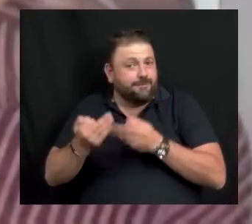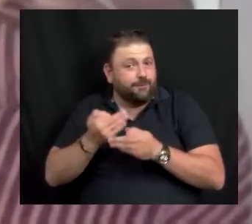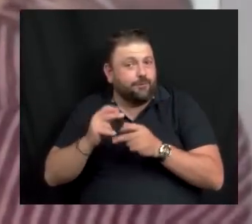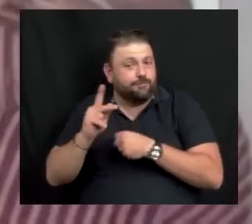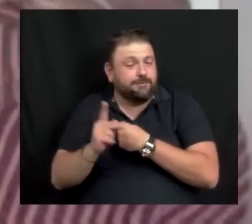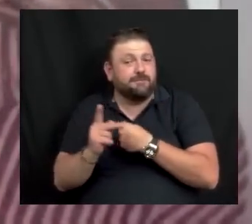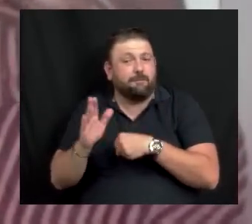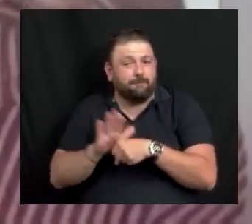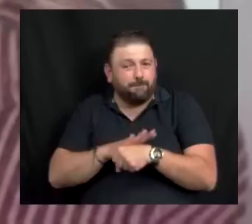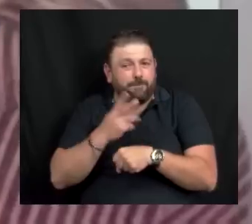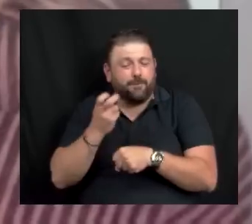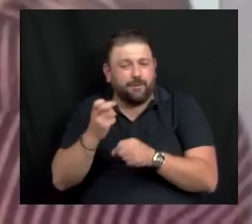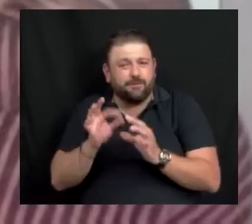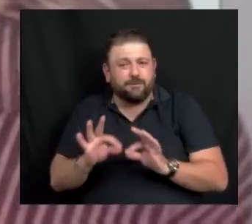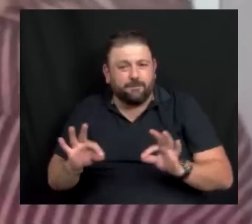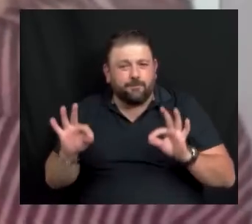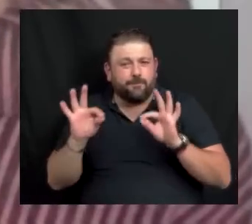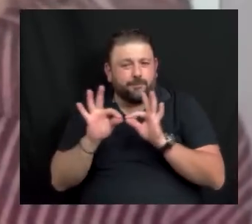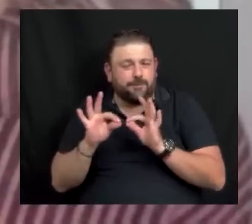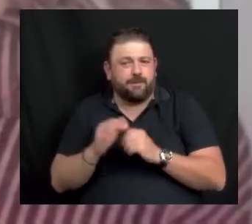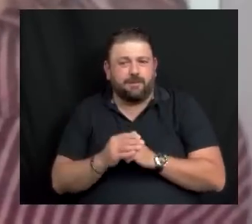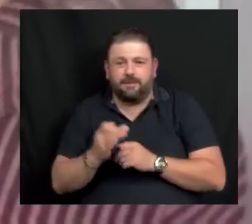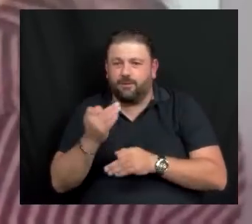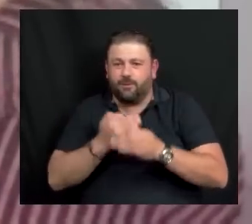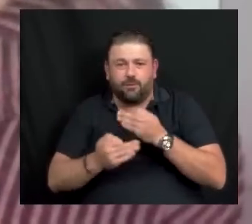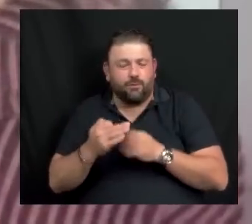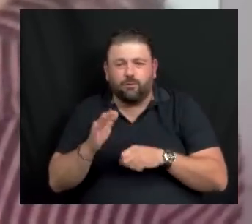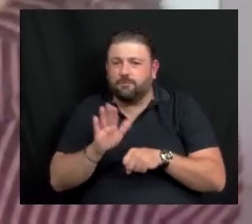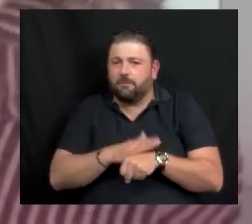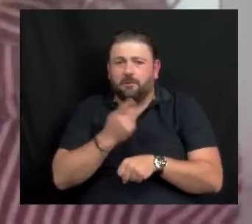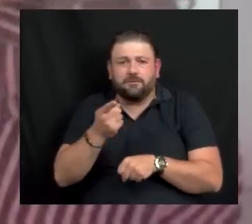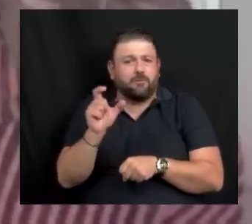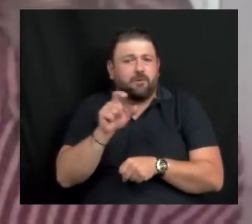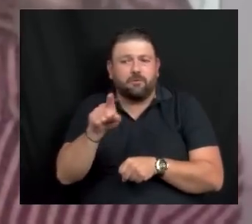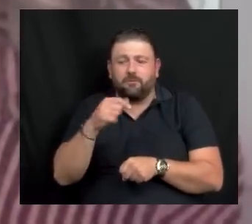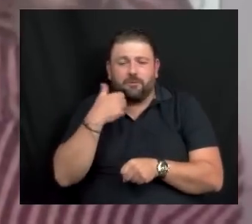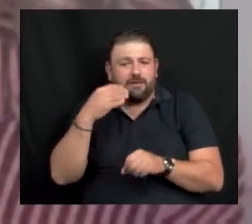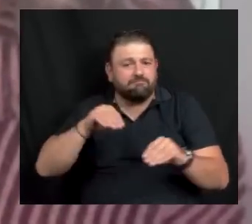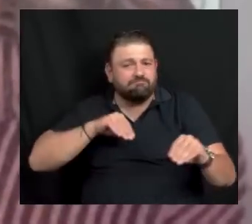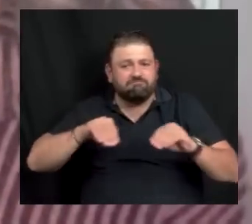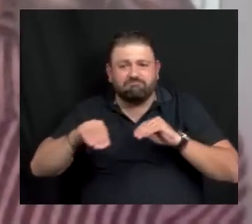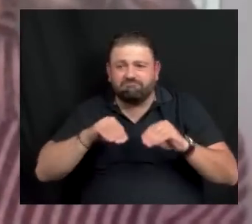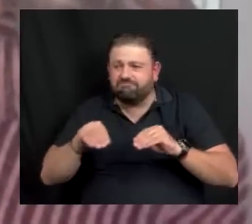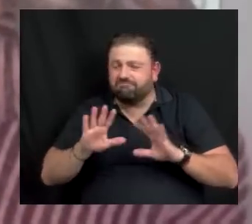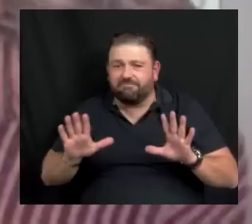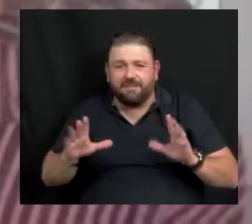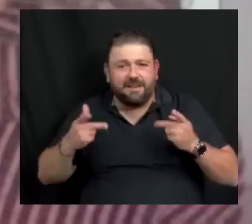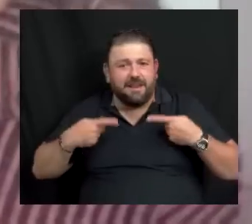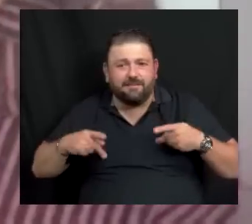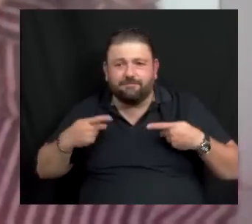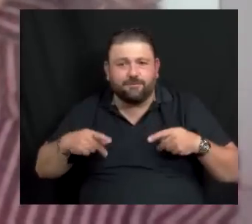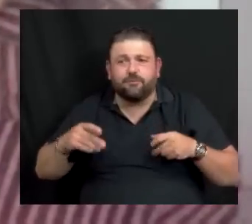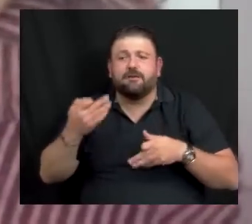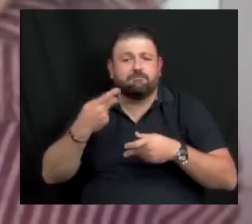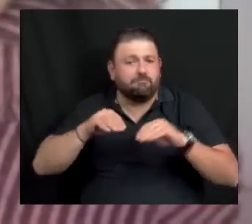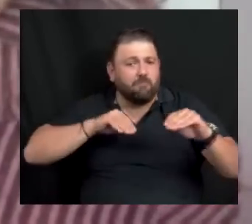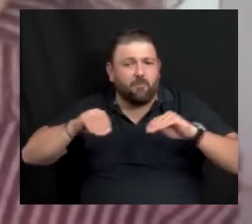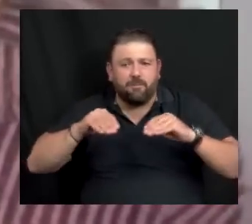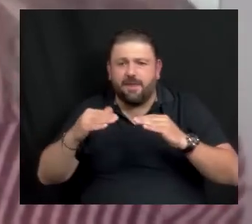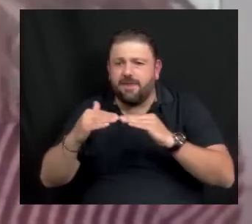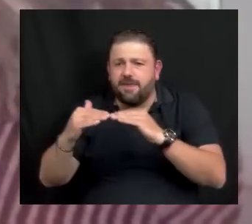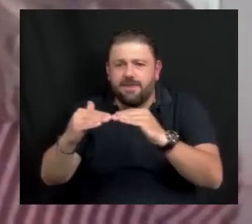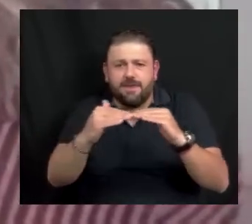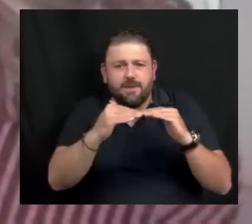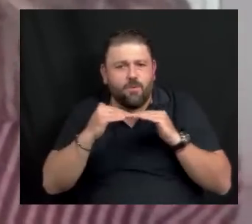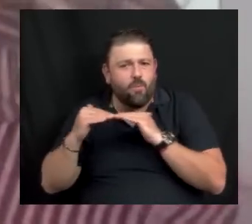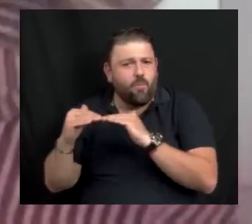más importante es que nuestro sistema es universal para nosotros. O sea, todos lo podemos manejar igual. Porque ahorita, nada